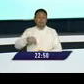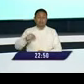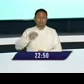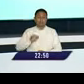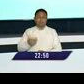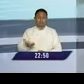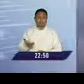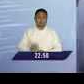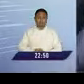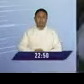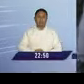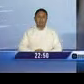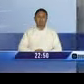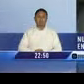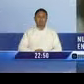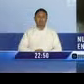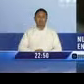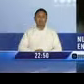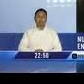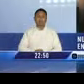enseguida.